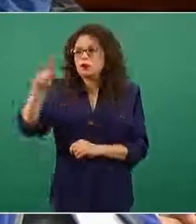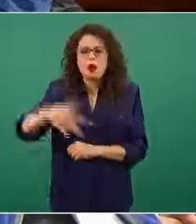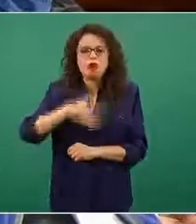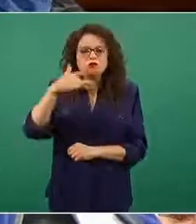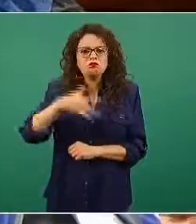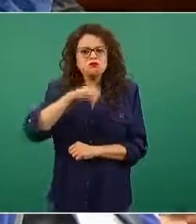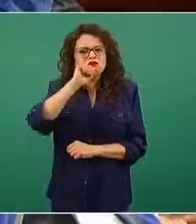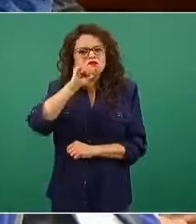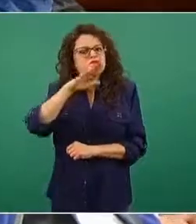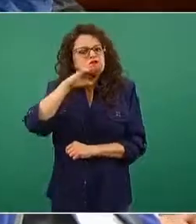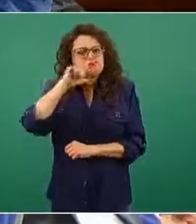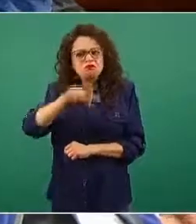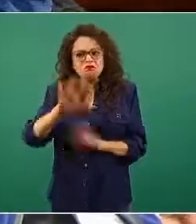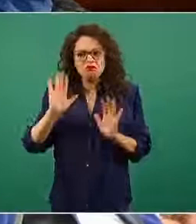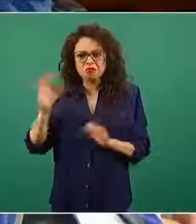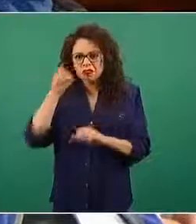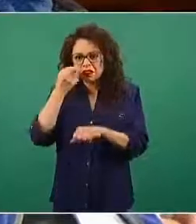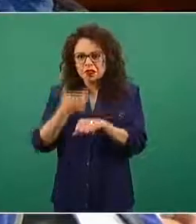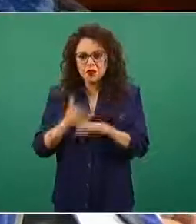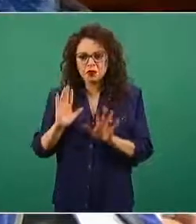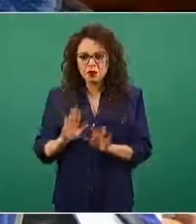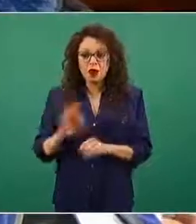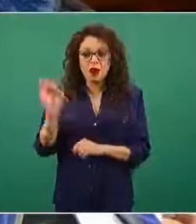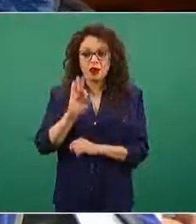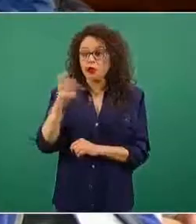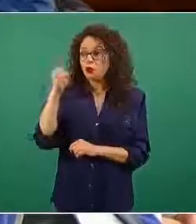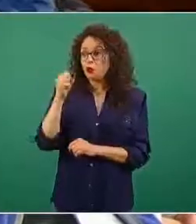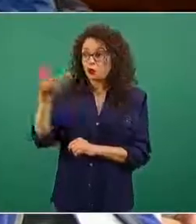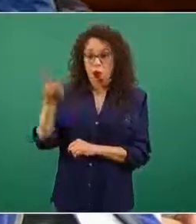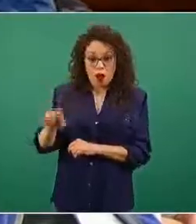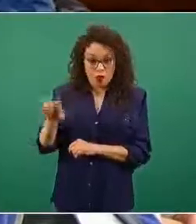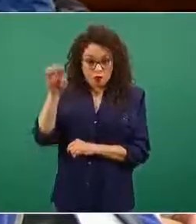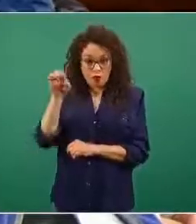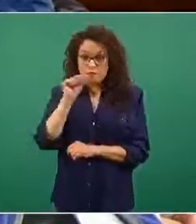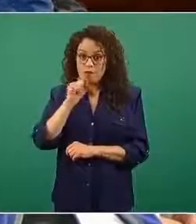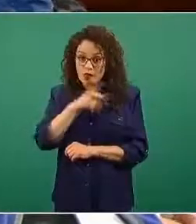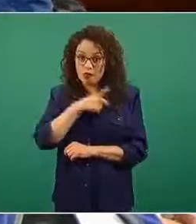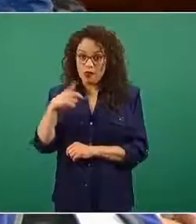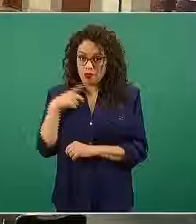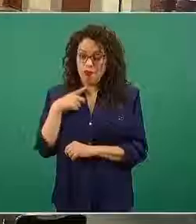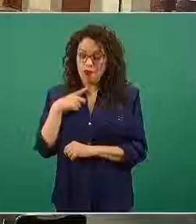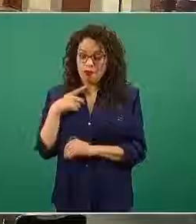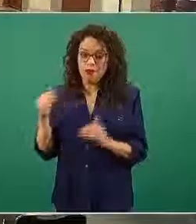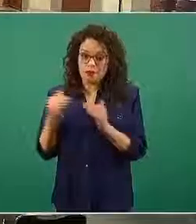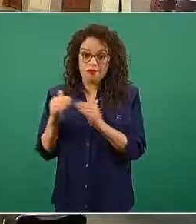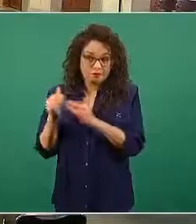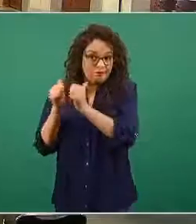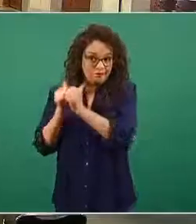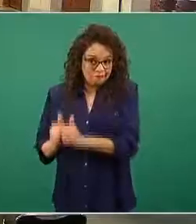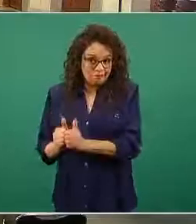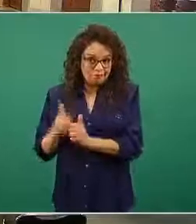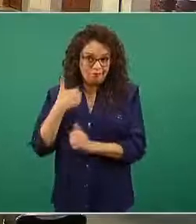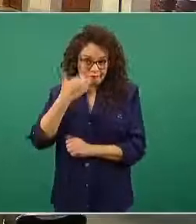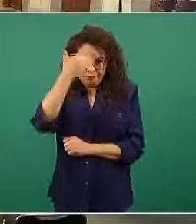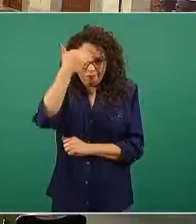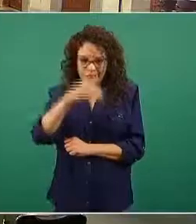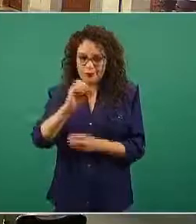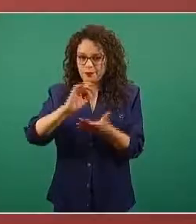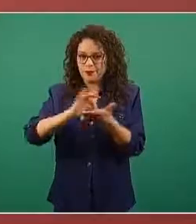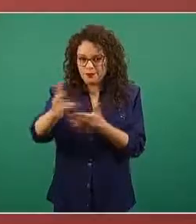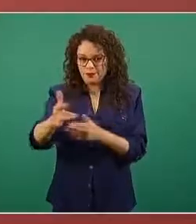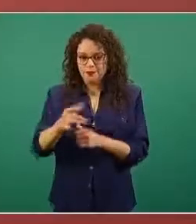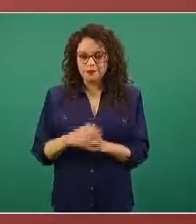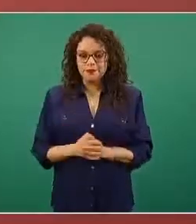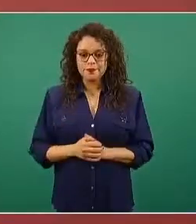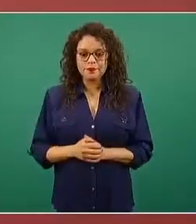secretaria, digamos, y hasta por su edad no tendría que estar confinada. Gracias, doctor. Muchas gracias, Héctor.